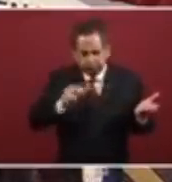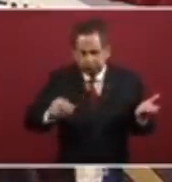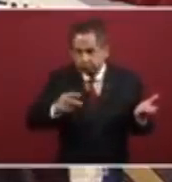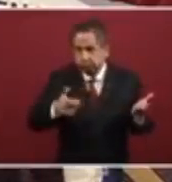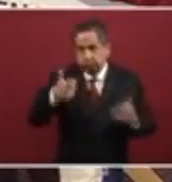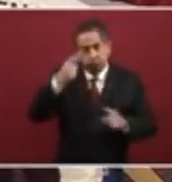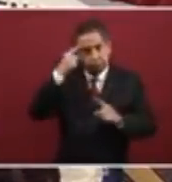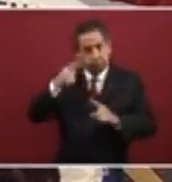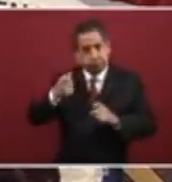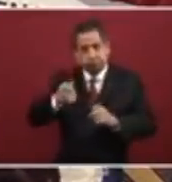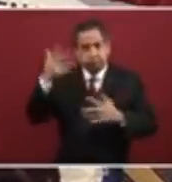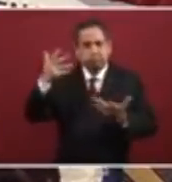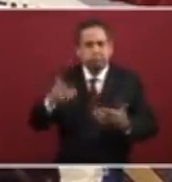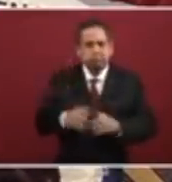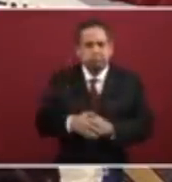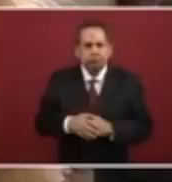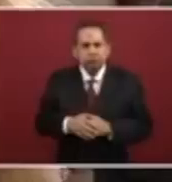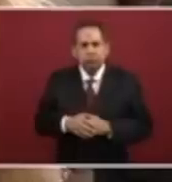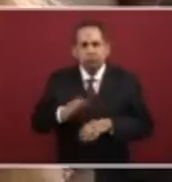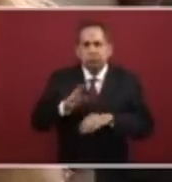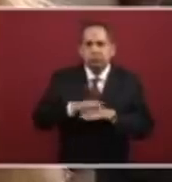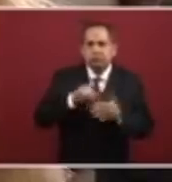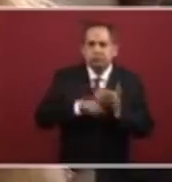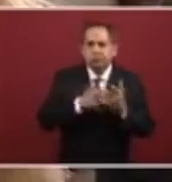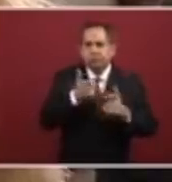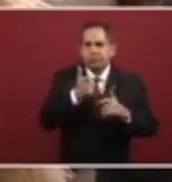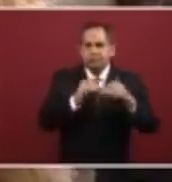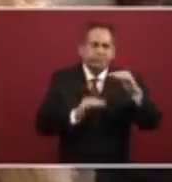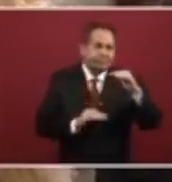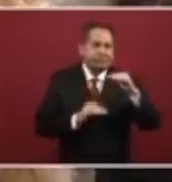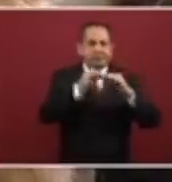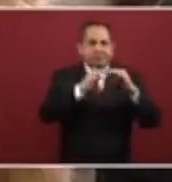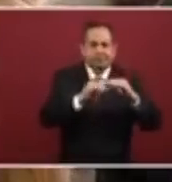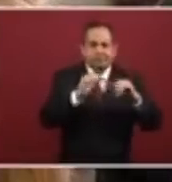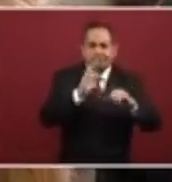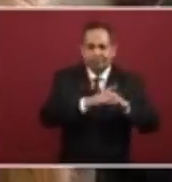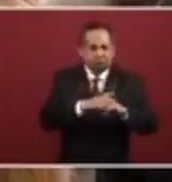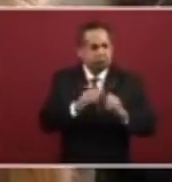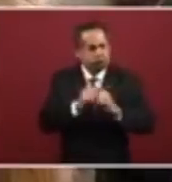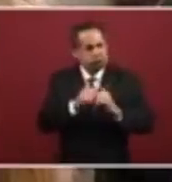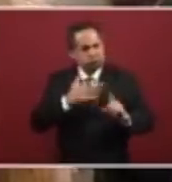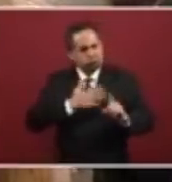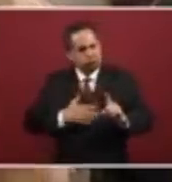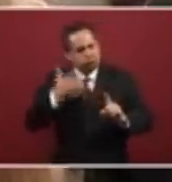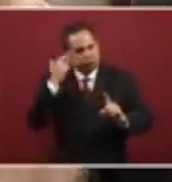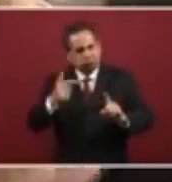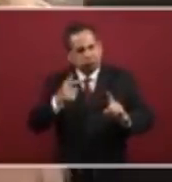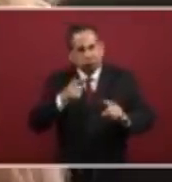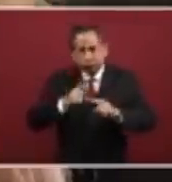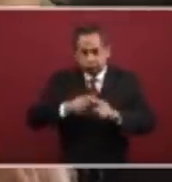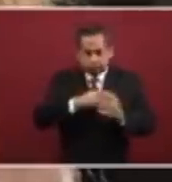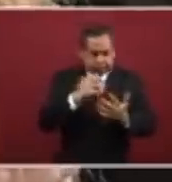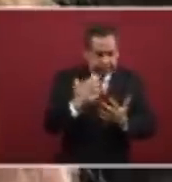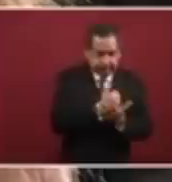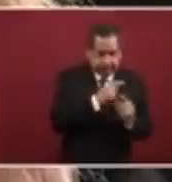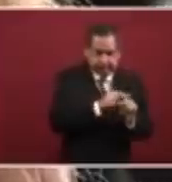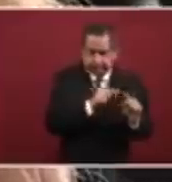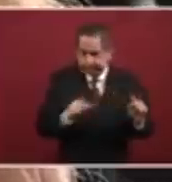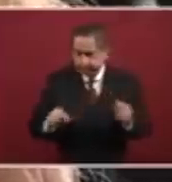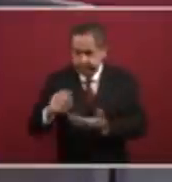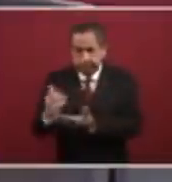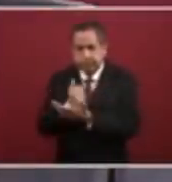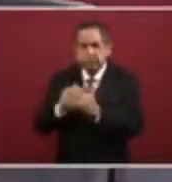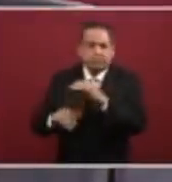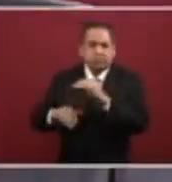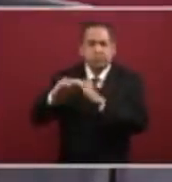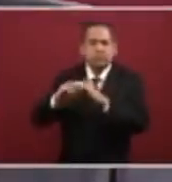el propósito, el sobreprecio, llegar a una cantidad justa de la persona ganadora o de la entidad ganadora. En